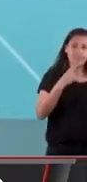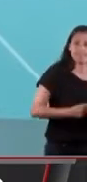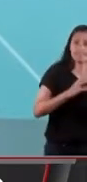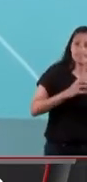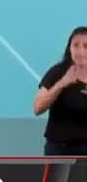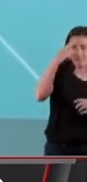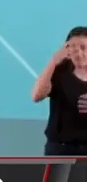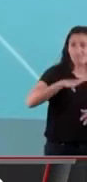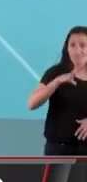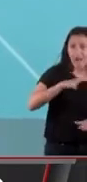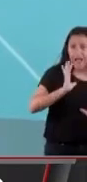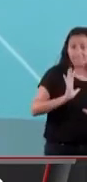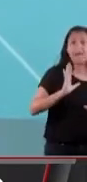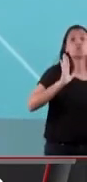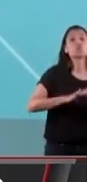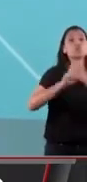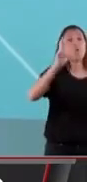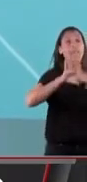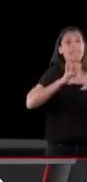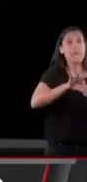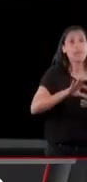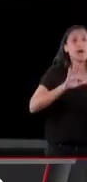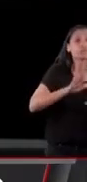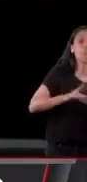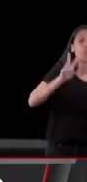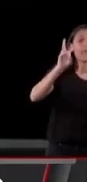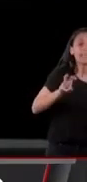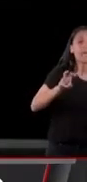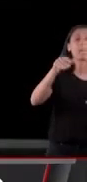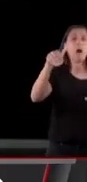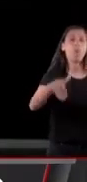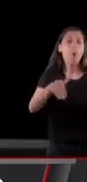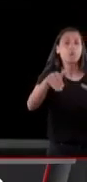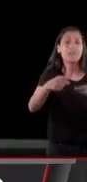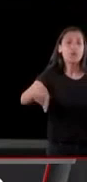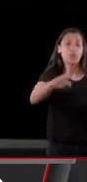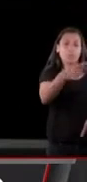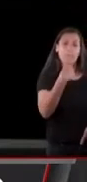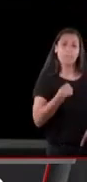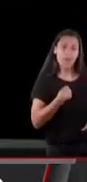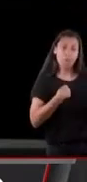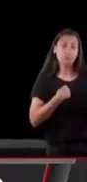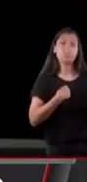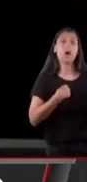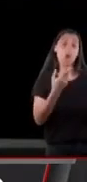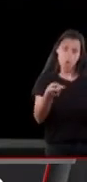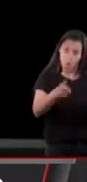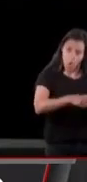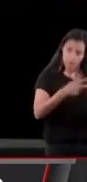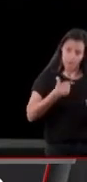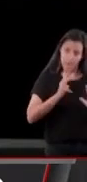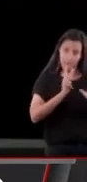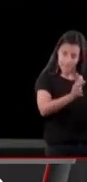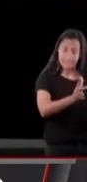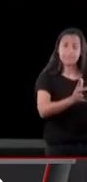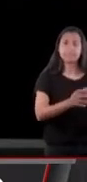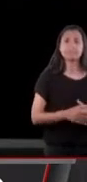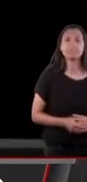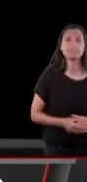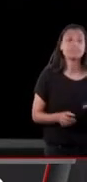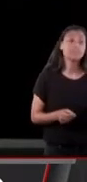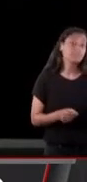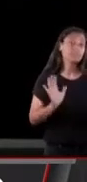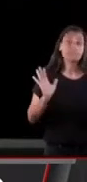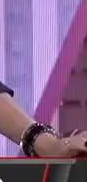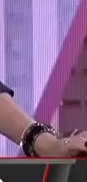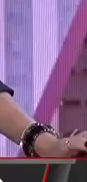¿te puedo preguntar, Mauricio, muy cortito, sí, si nunca el oficialismo de la provincia interpretó